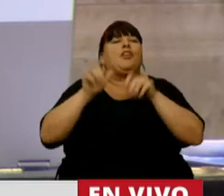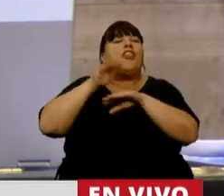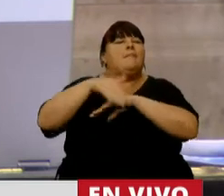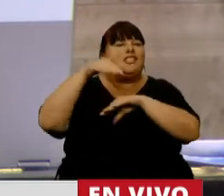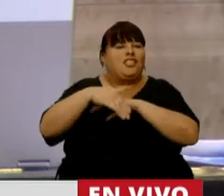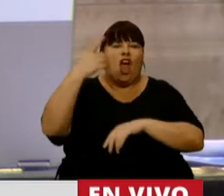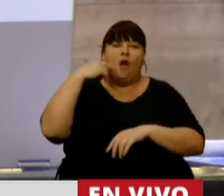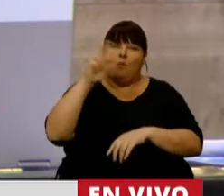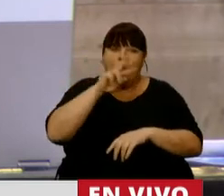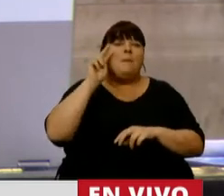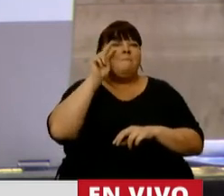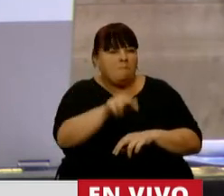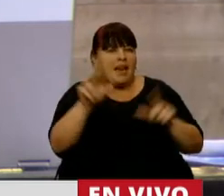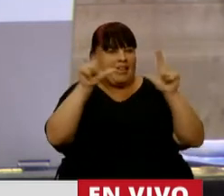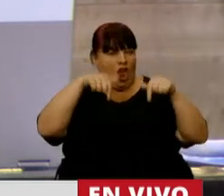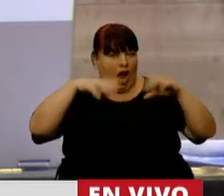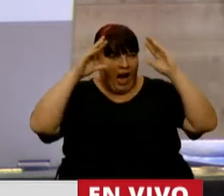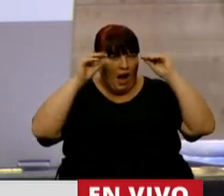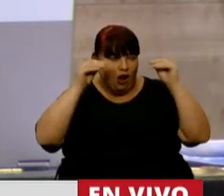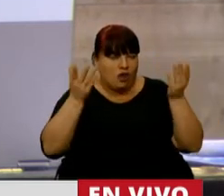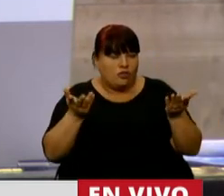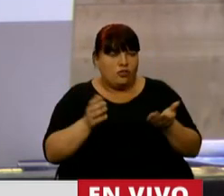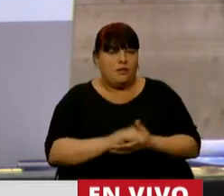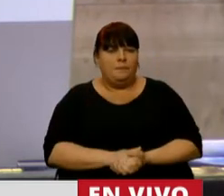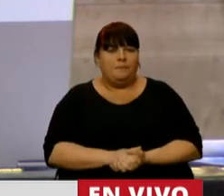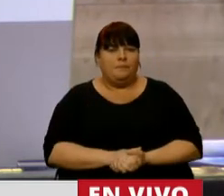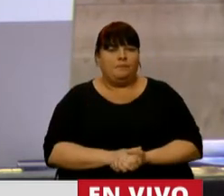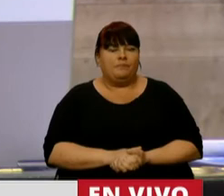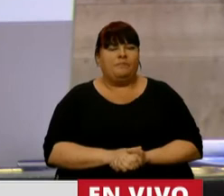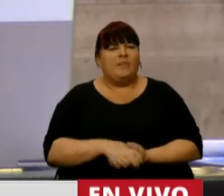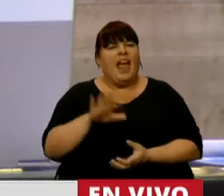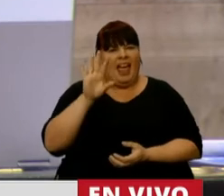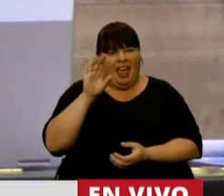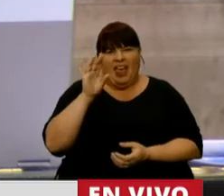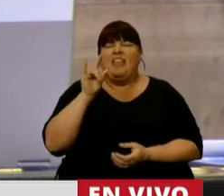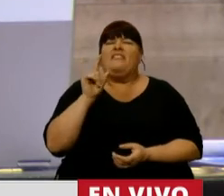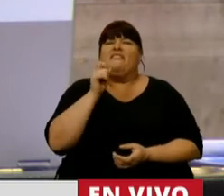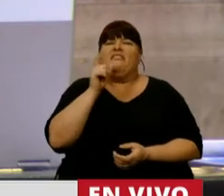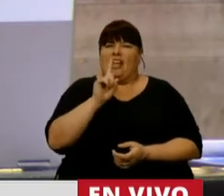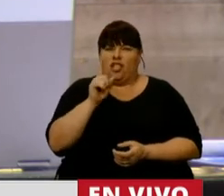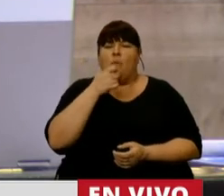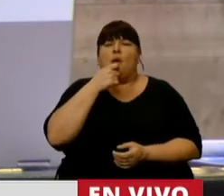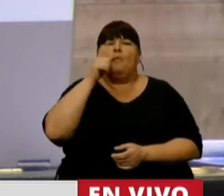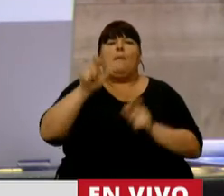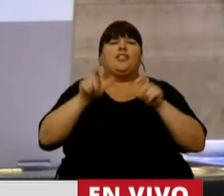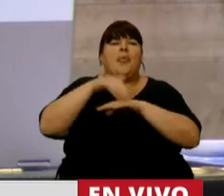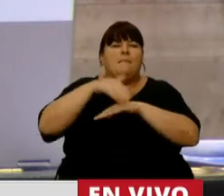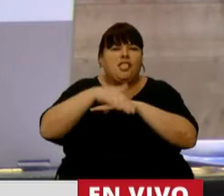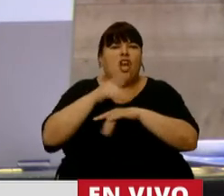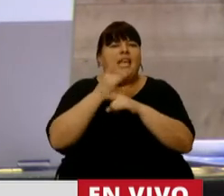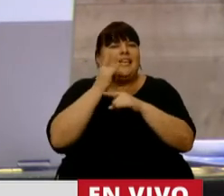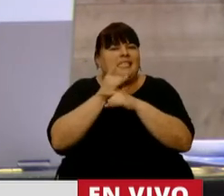y misioneras nos están mirando esta noche y no es común que quizá los misioneros y las misioneras